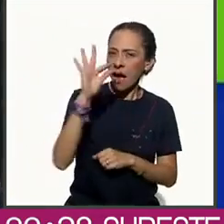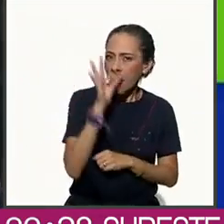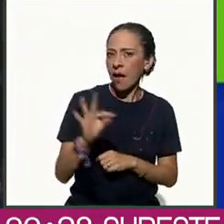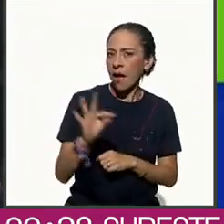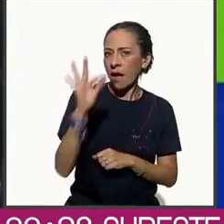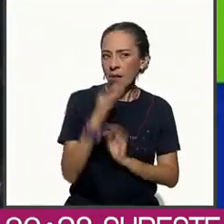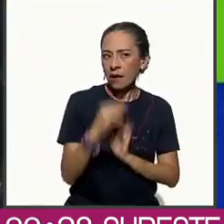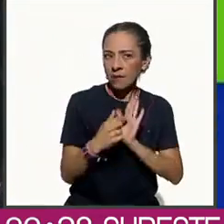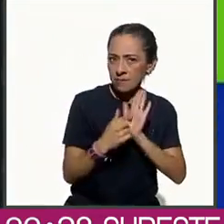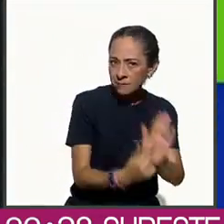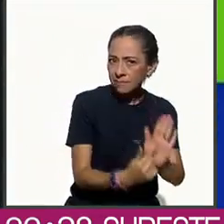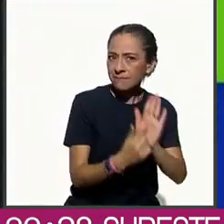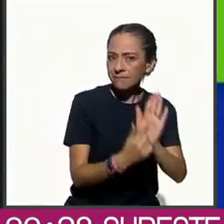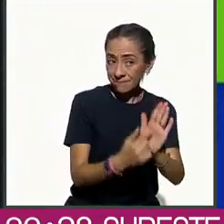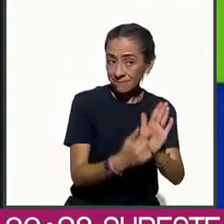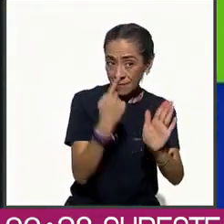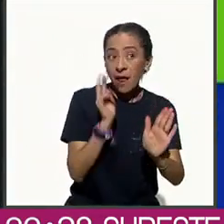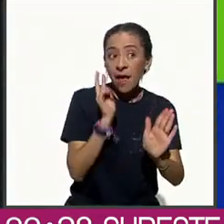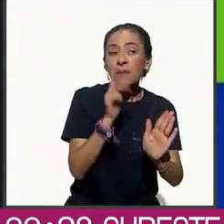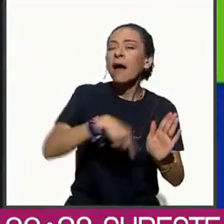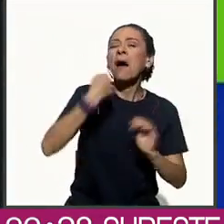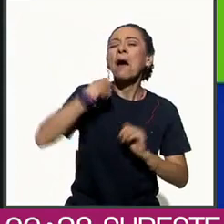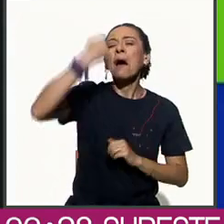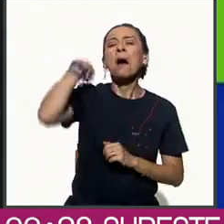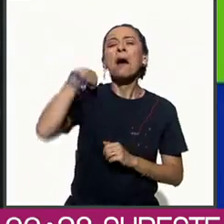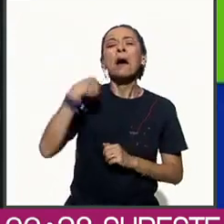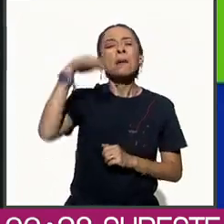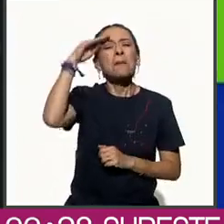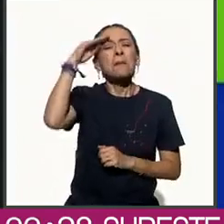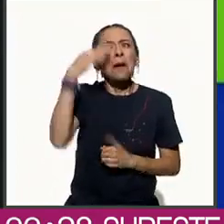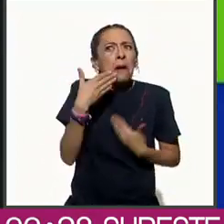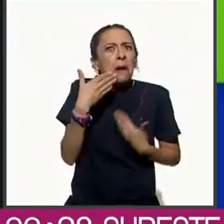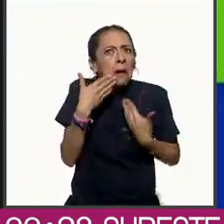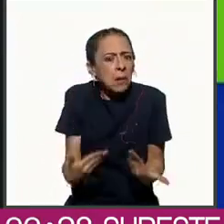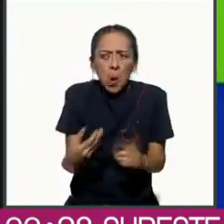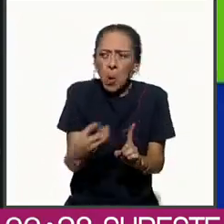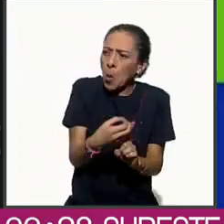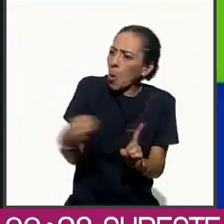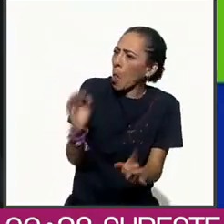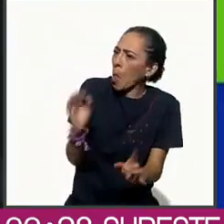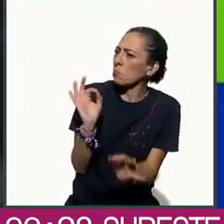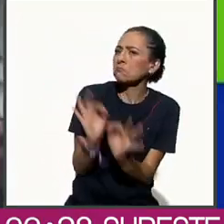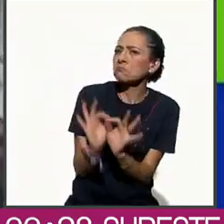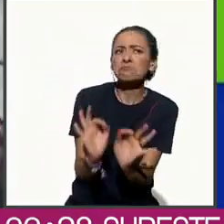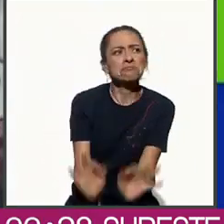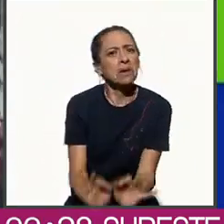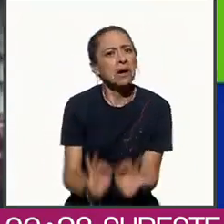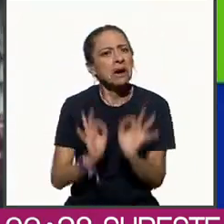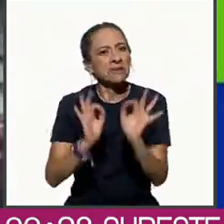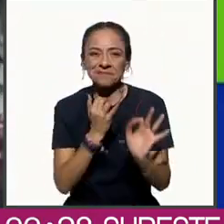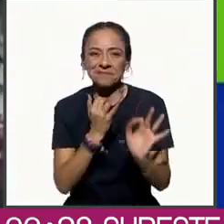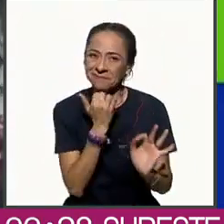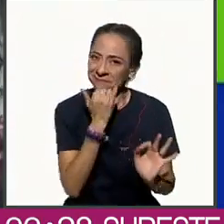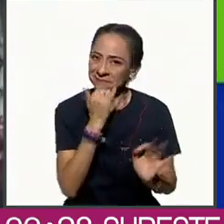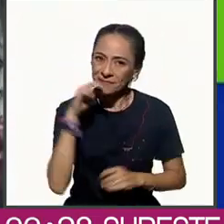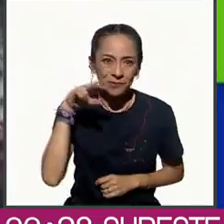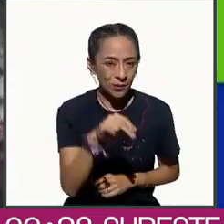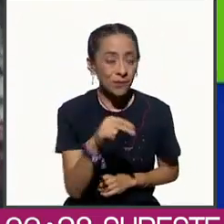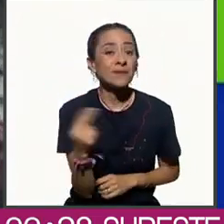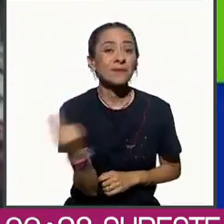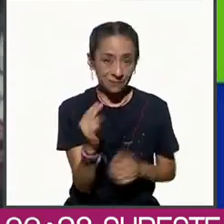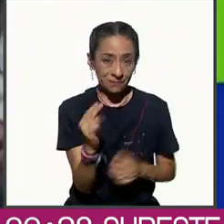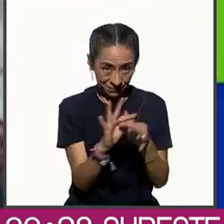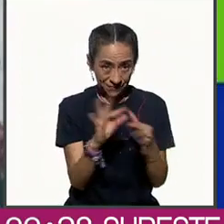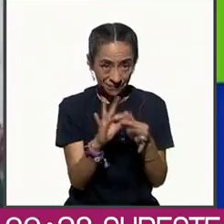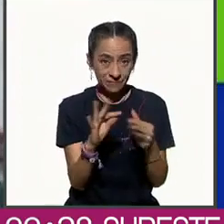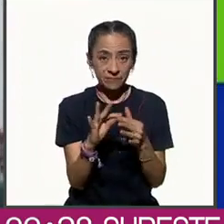está todo tan perfecto como creemos. Entonces yo les decía, tenemos que hablar de fortalecer la democracia como basada